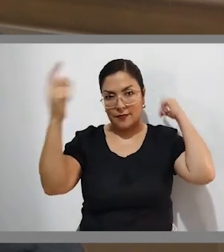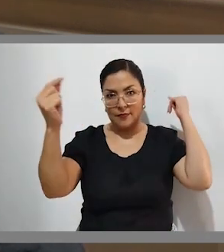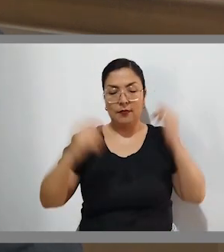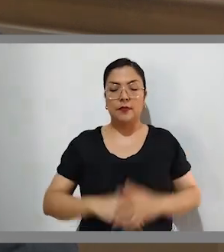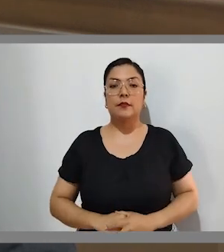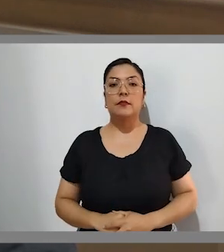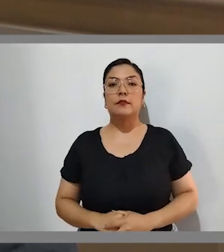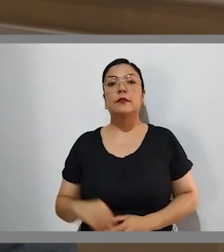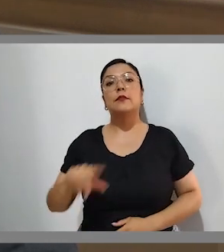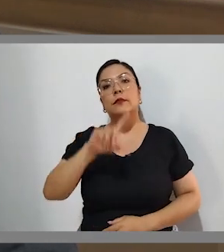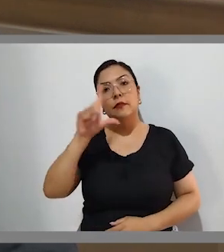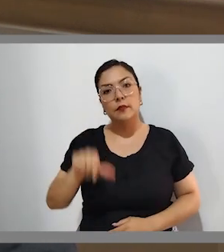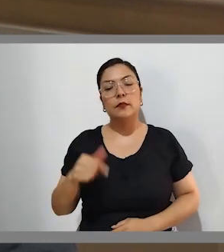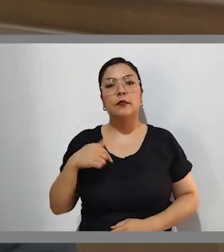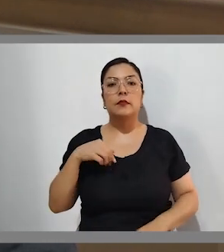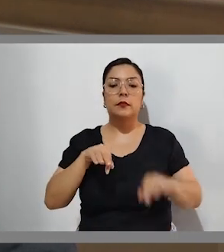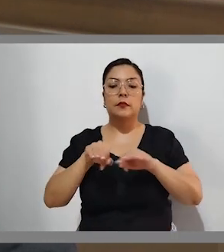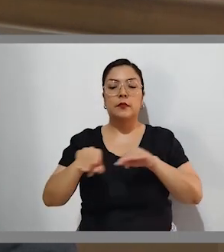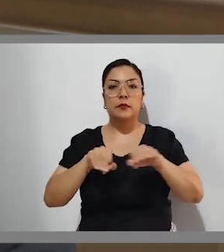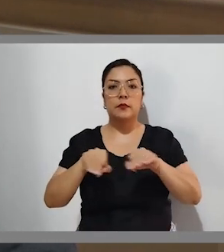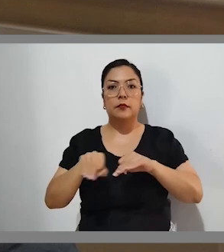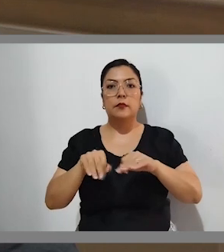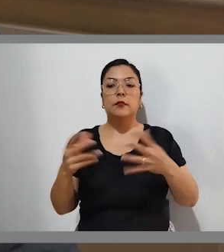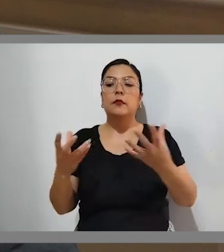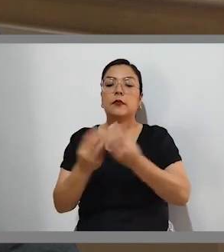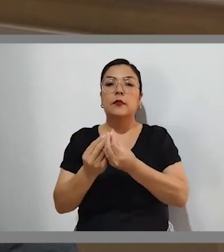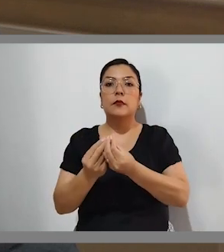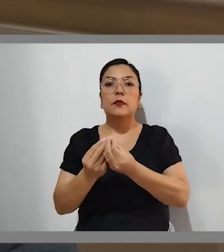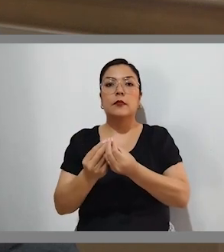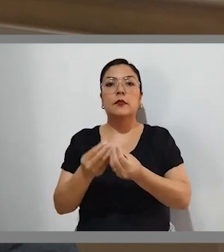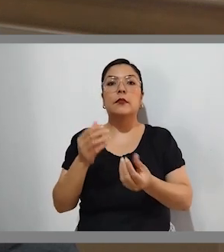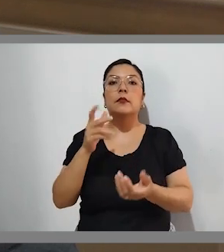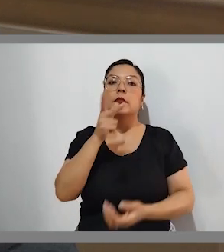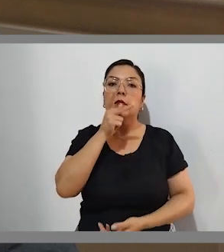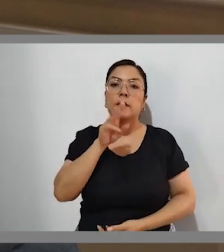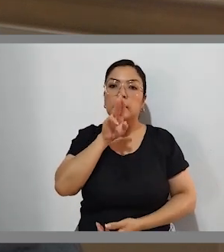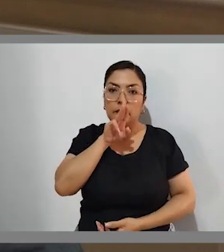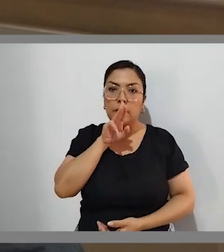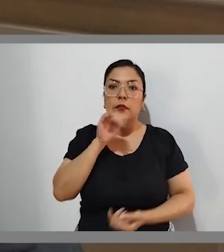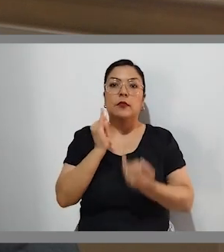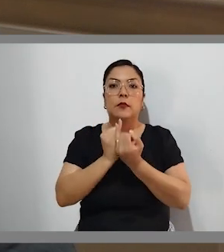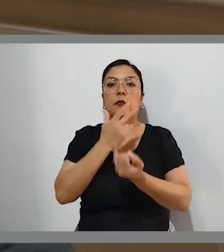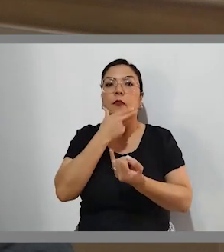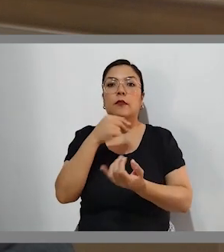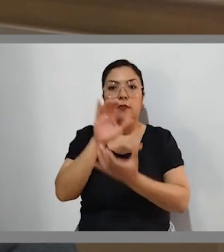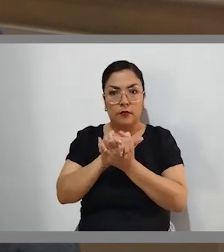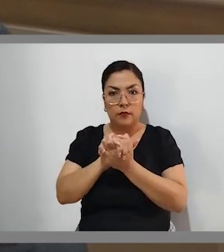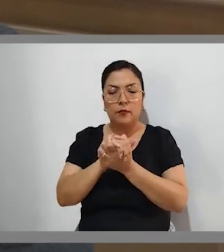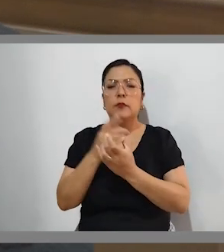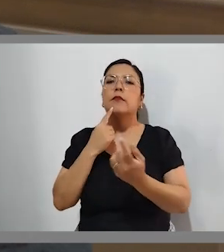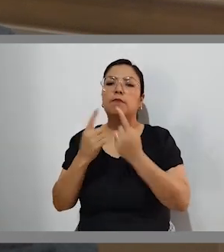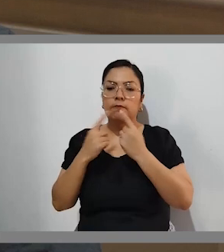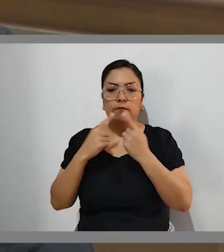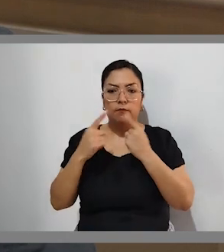me he desempeñado como abogado litigante con mis padres y con mi esposo, antes del acercamiento a la materia